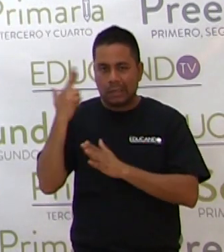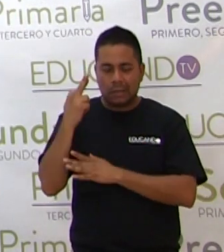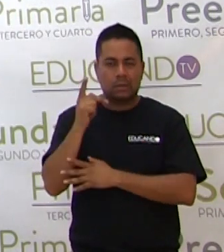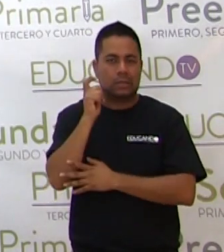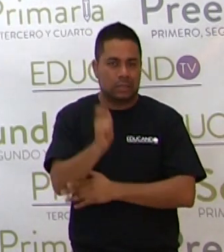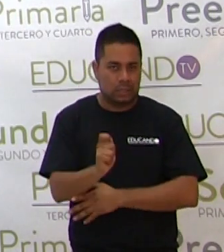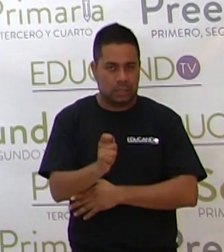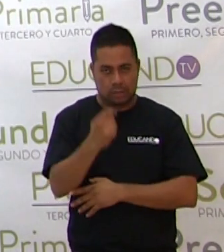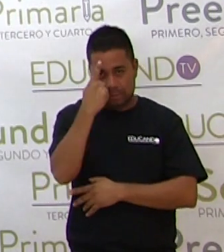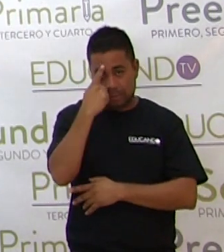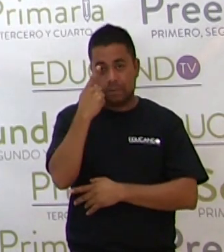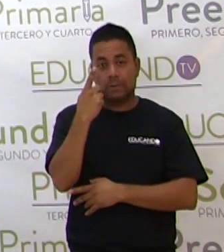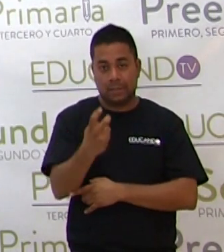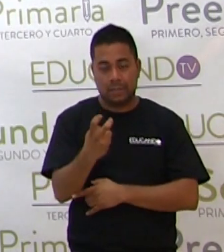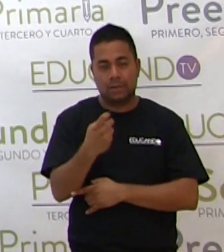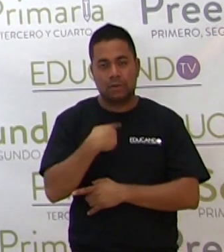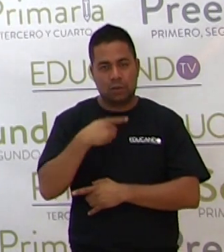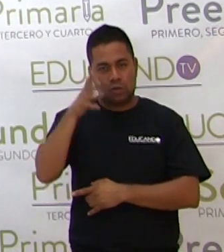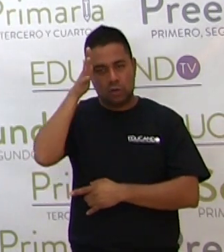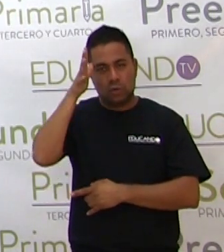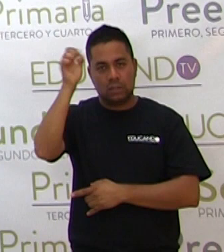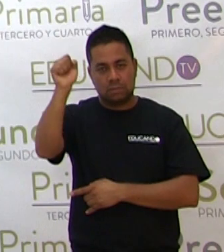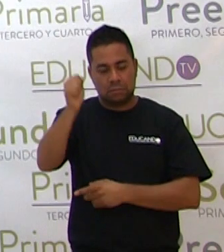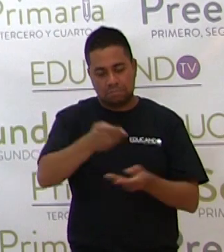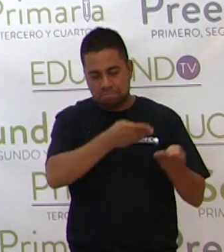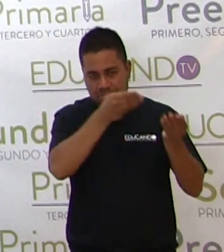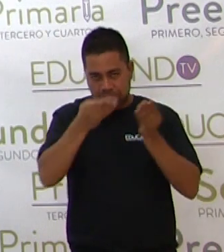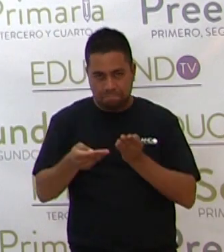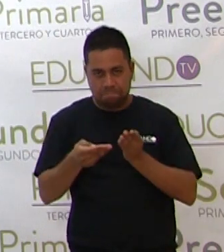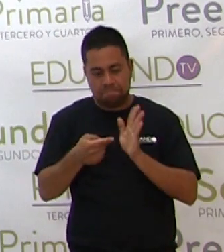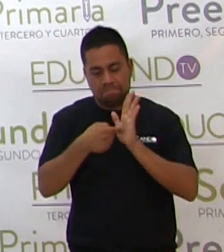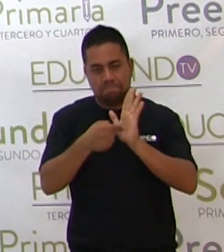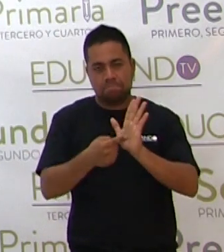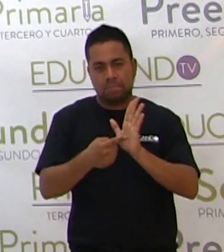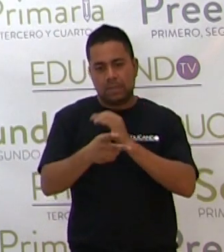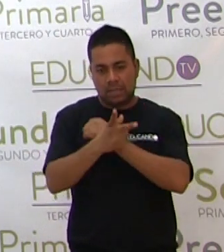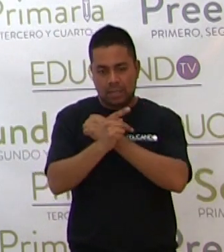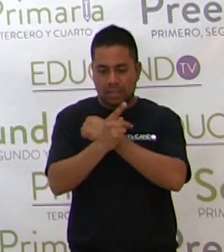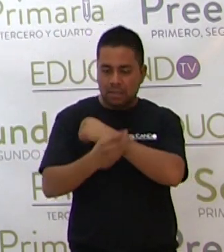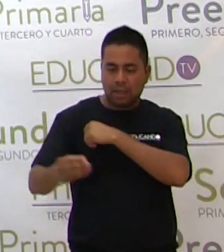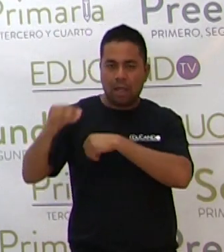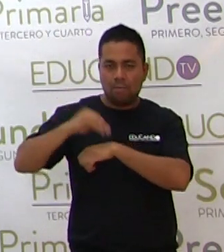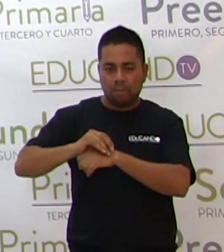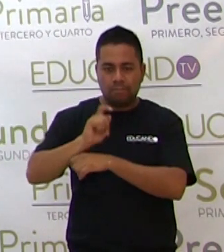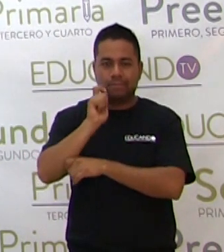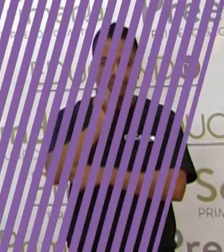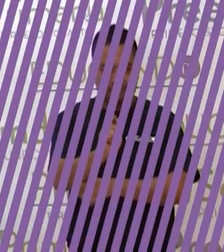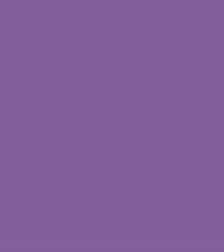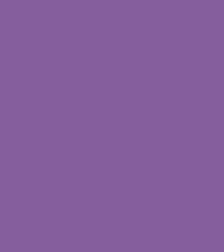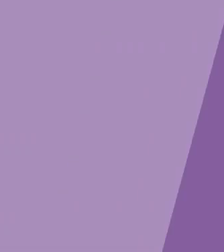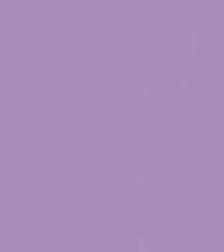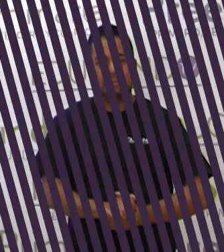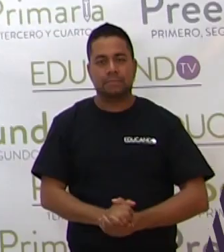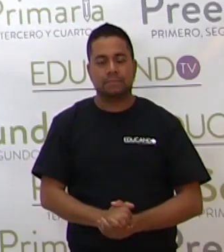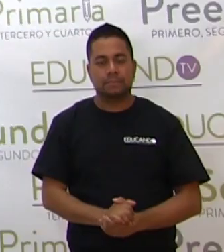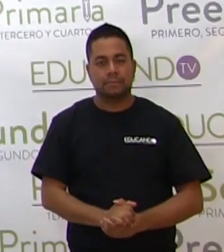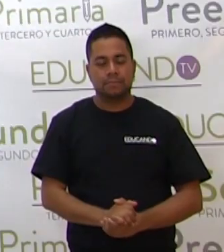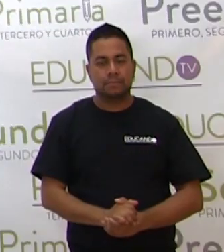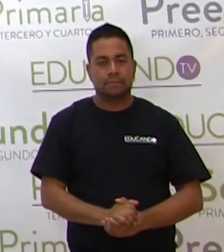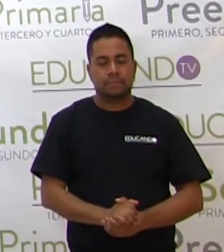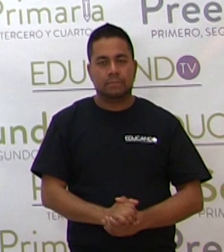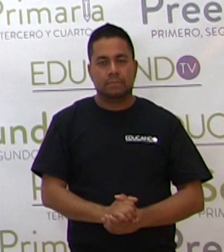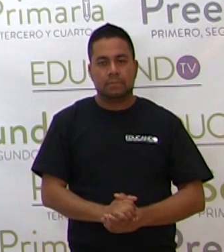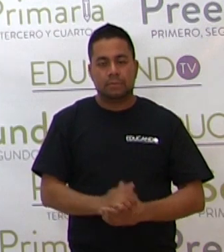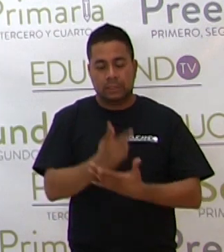eso les traje un concepto el cual vamos a ver en pantalla adelante por favor un